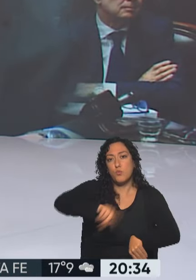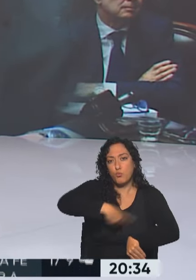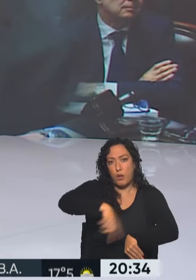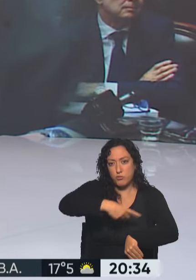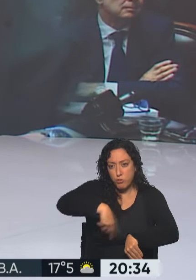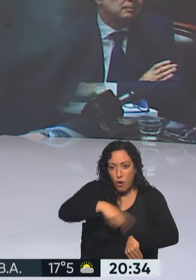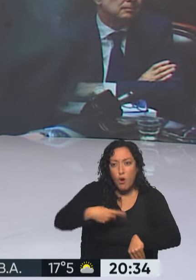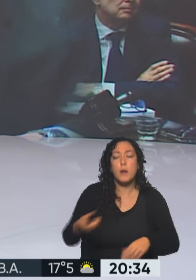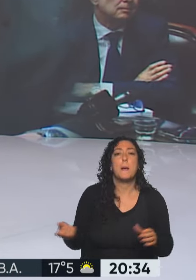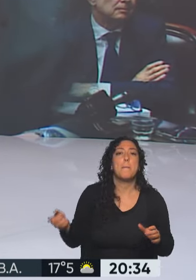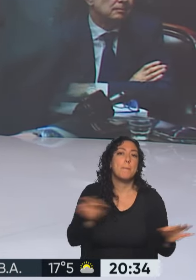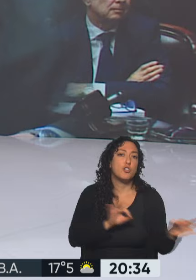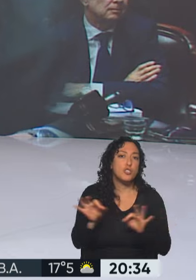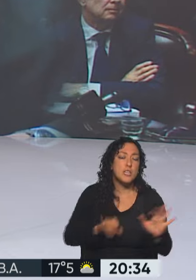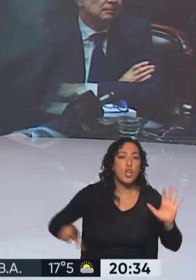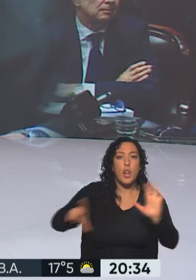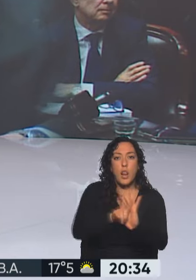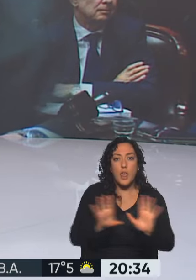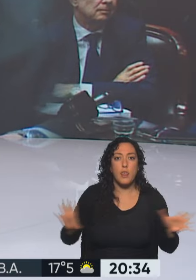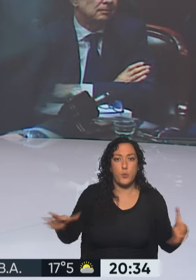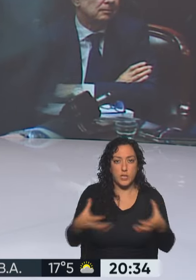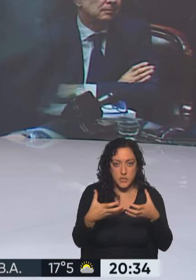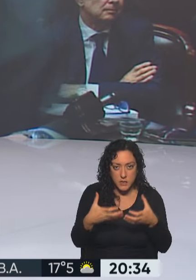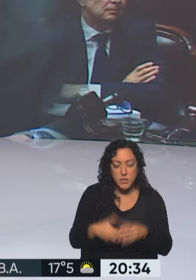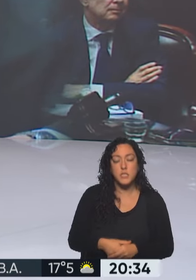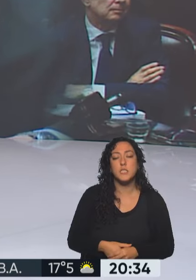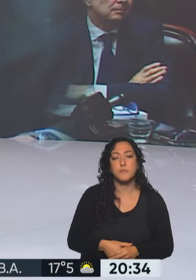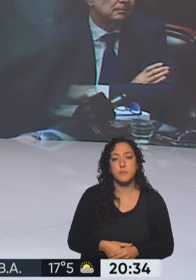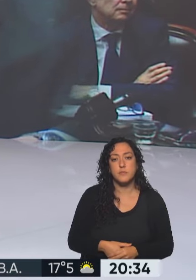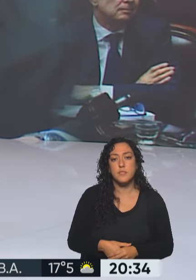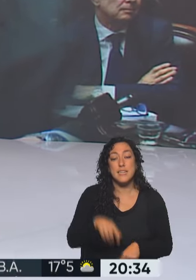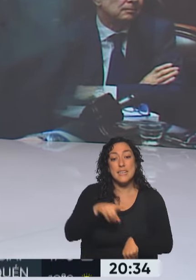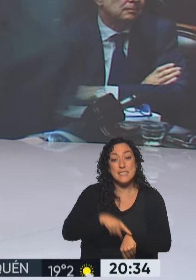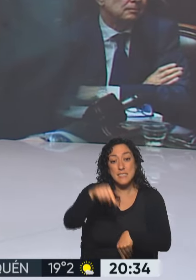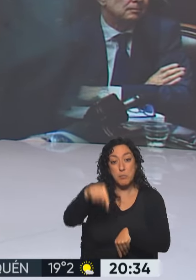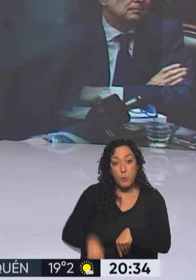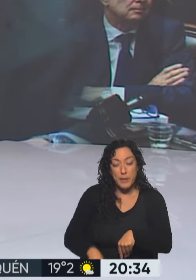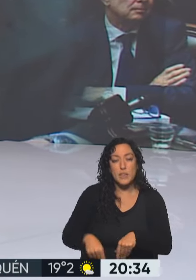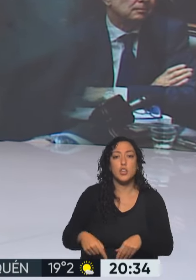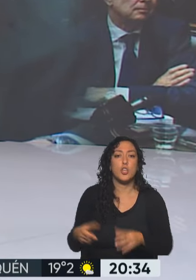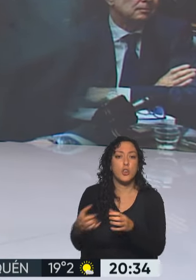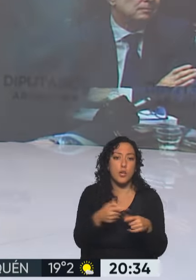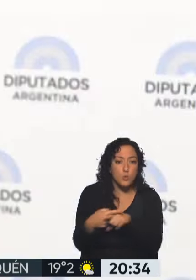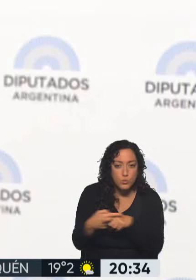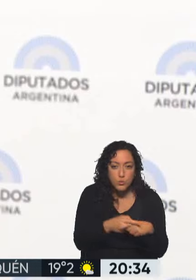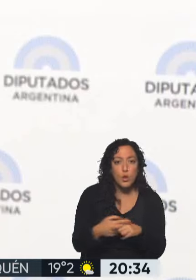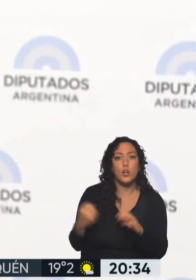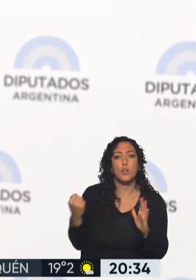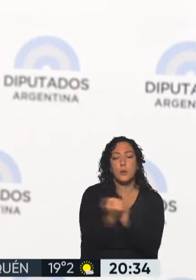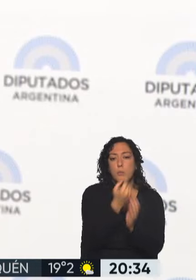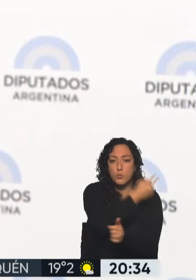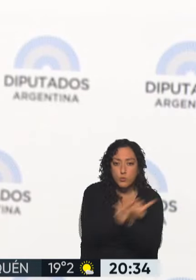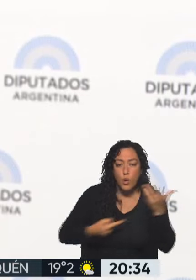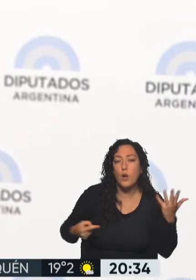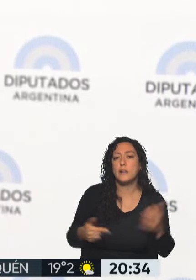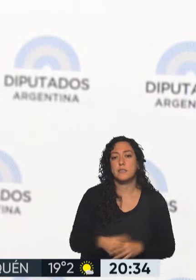el nuevo proyecto de la ley Bases. La discusión a esta hora con repercusiones y aquí están. Si el